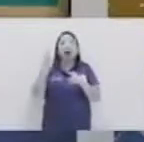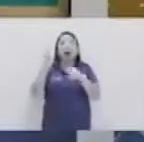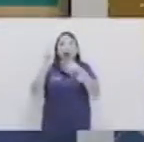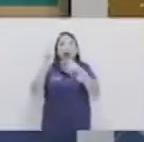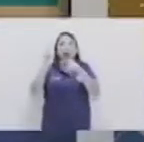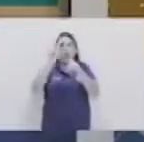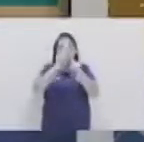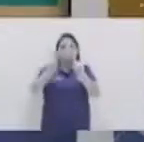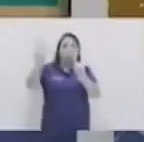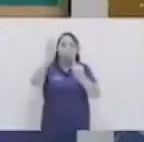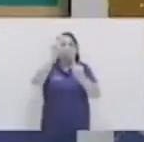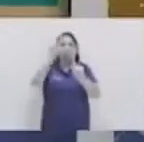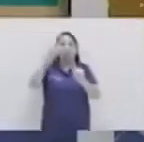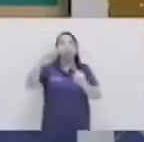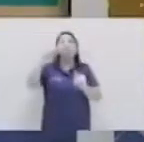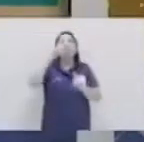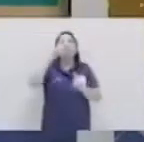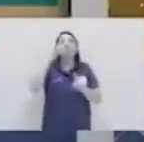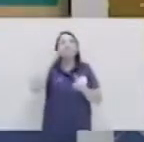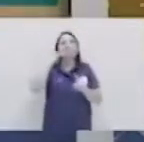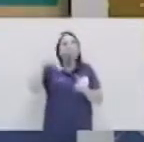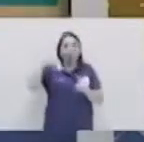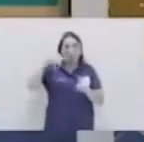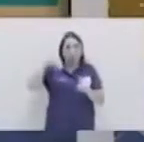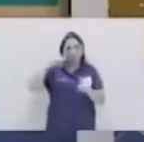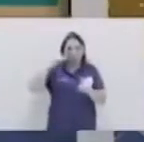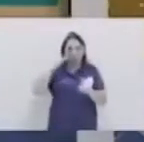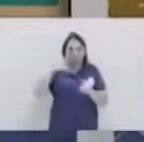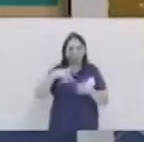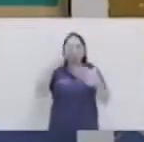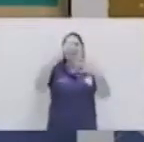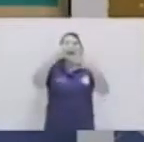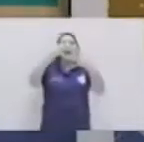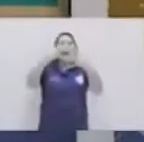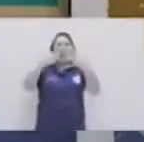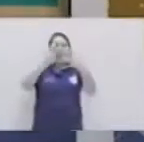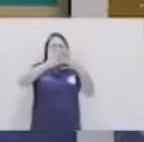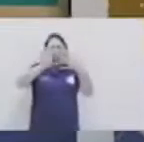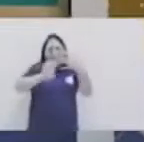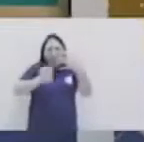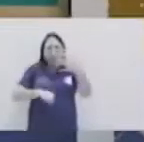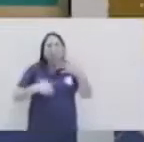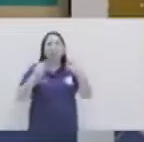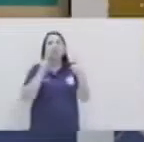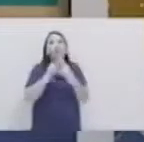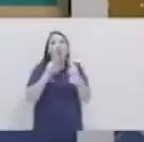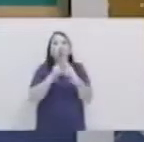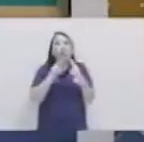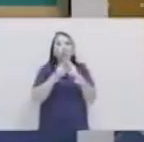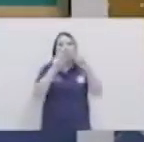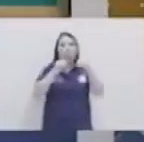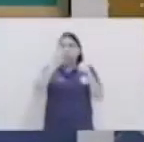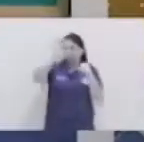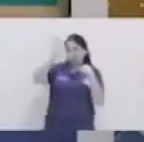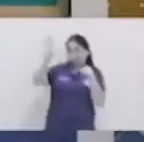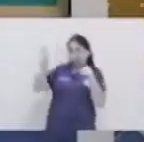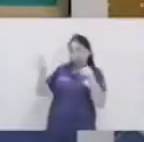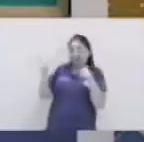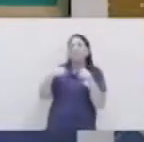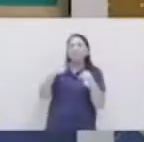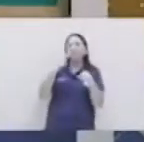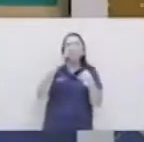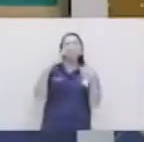esencia, básicamente es un trinomio. Ahora, ¿qué elementos tenemos que conocer para poder evaluar